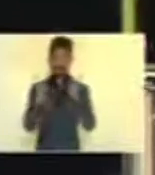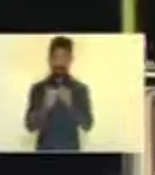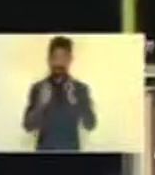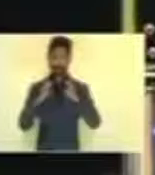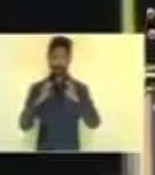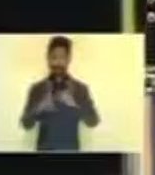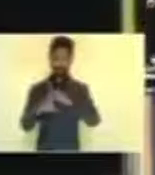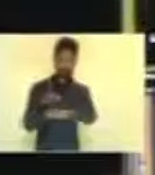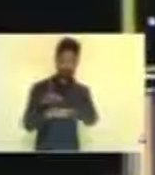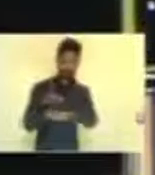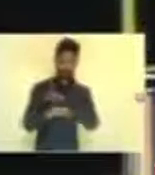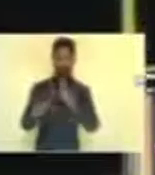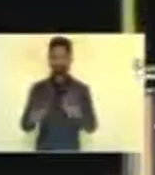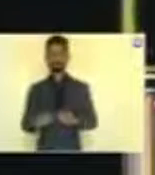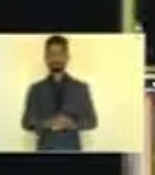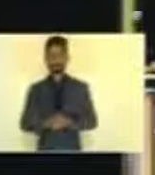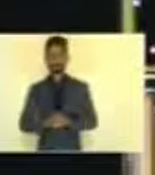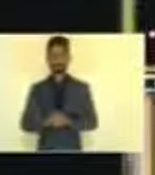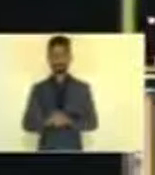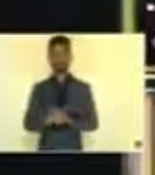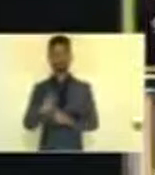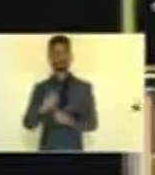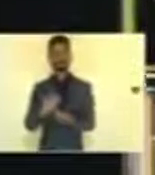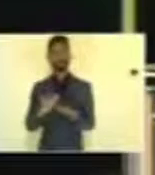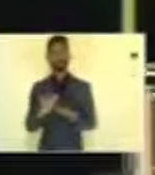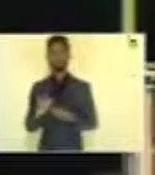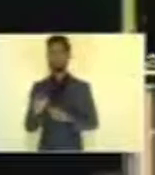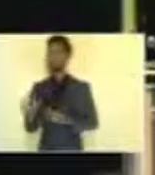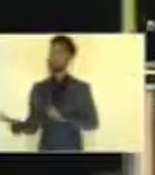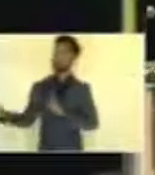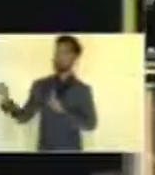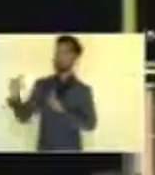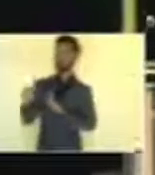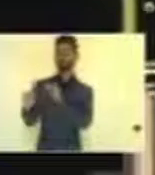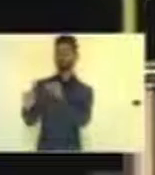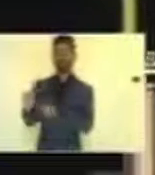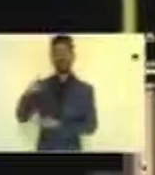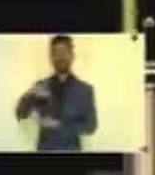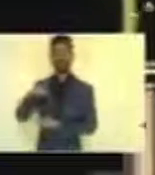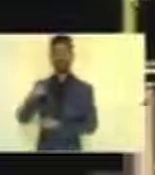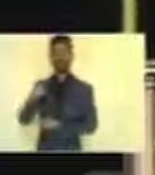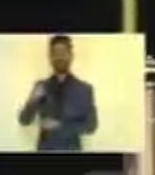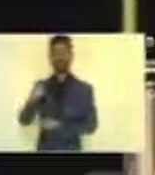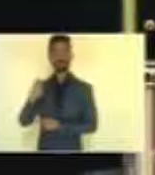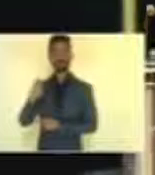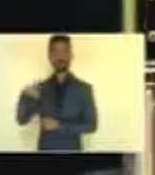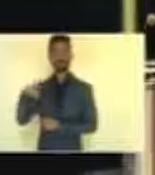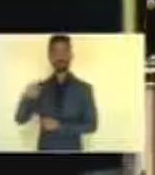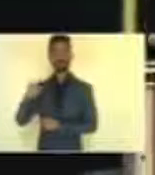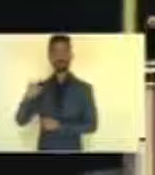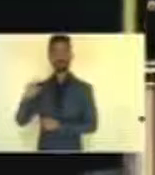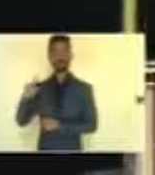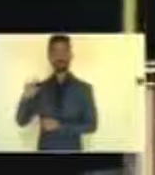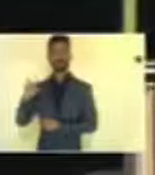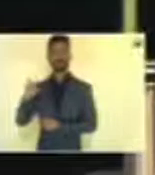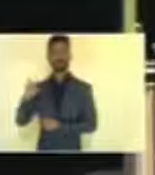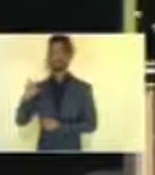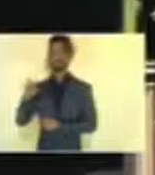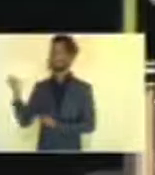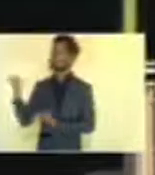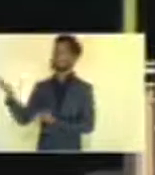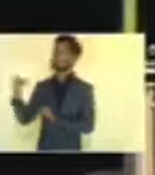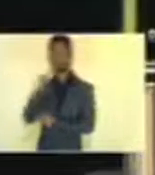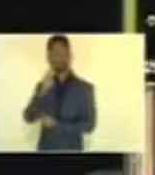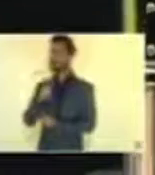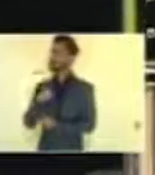Departamento de Salud? Así que yo me gustaría tenerlo al lado para poder con él identificarlo y que me diga, Pedro, ¿cuáles se robaron el